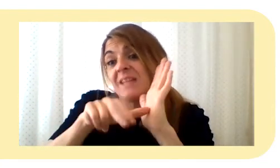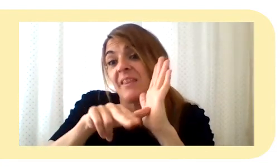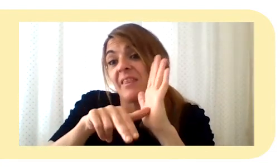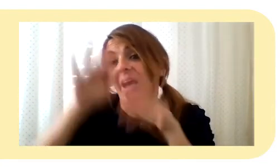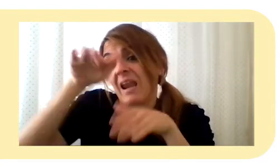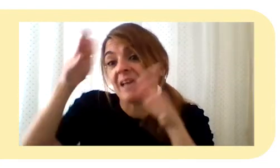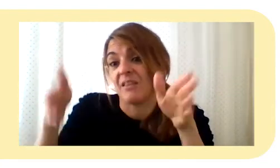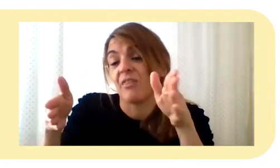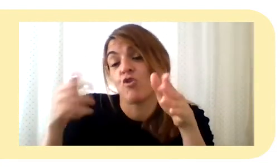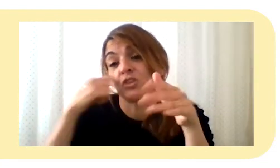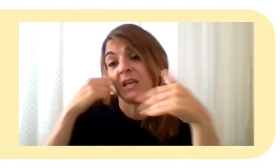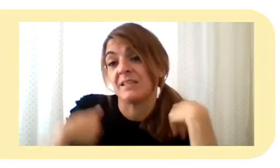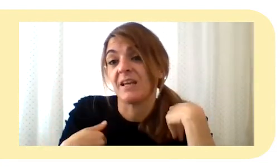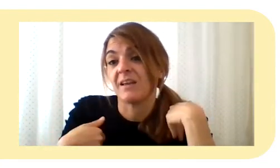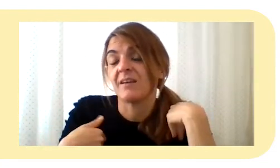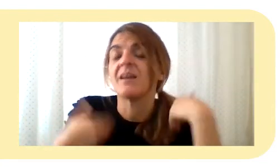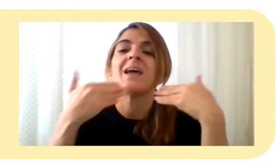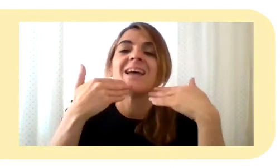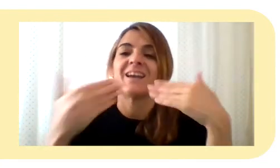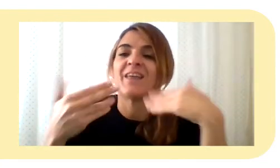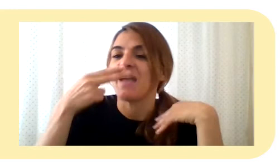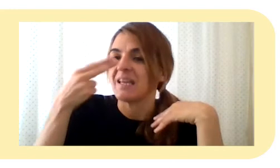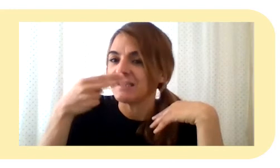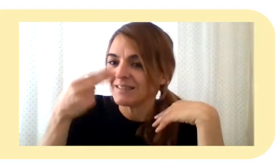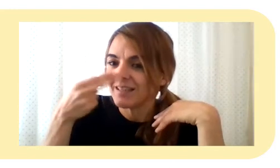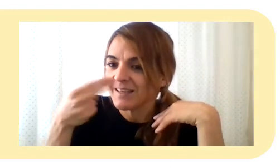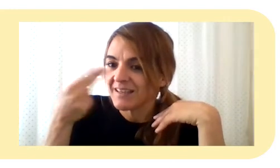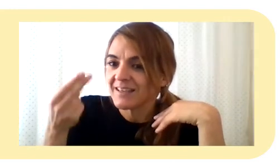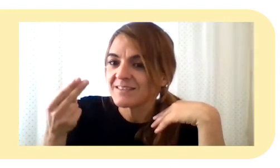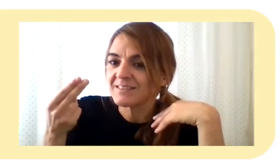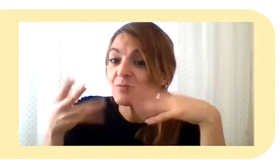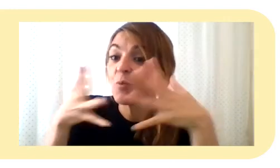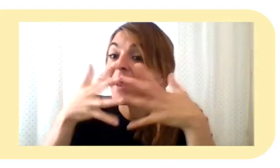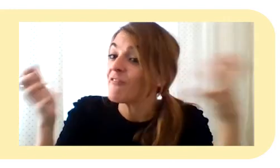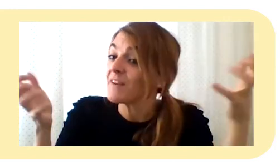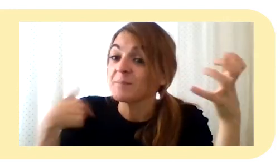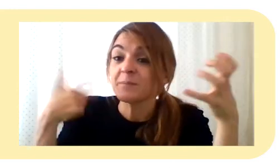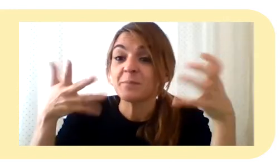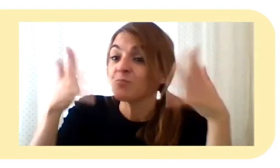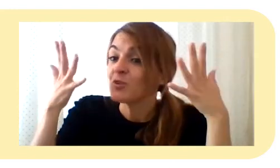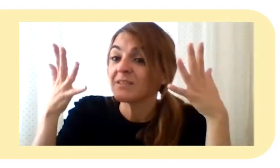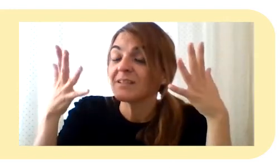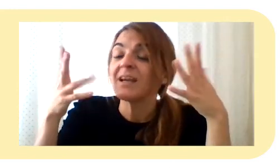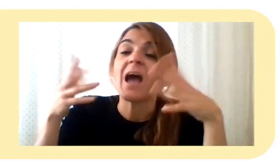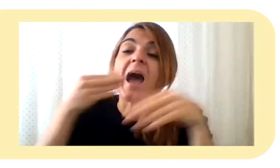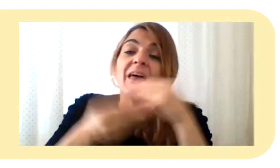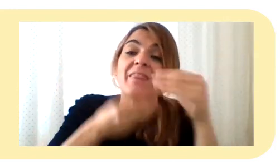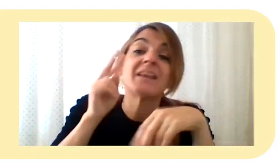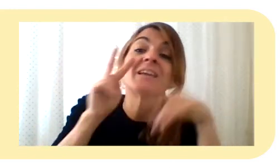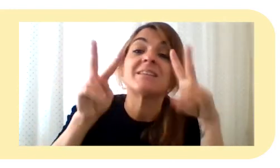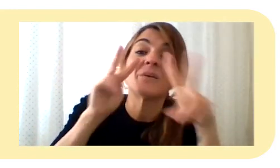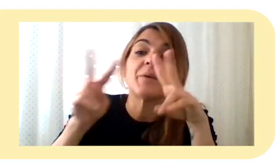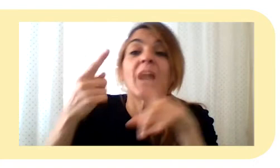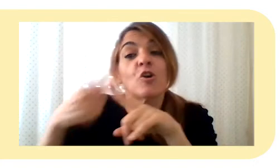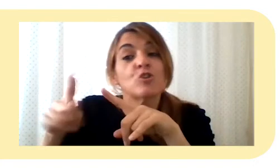agradeciendo vuestro interés. Con la frase que a mí me encanta de hacer visible lo invisible es realmente un arte, o